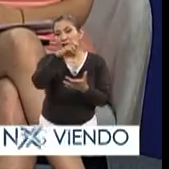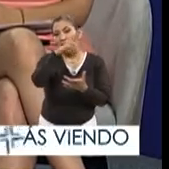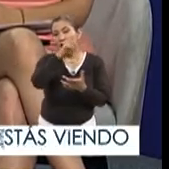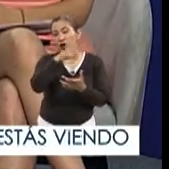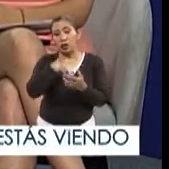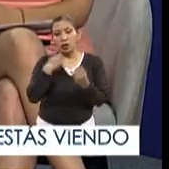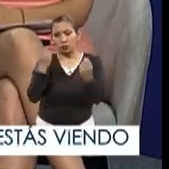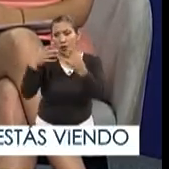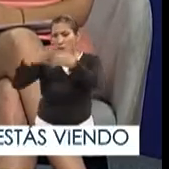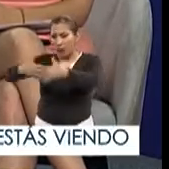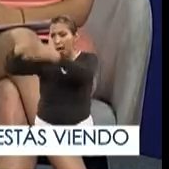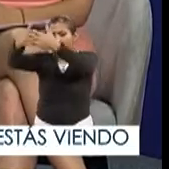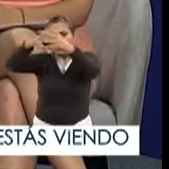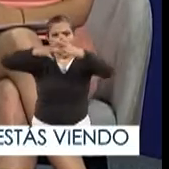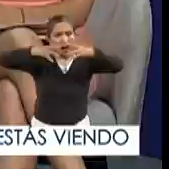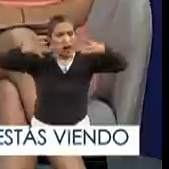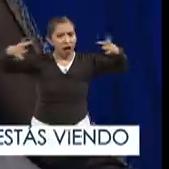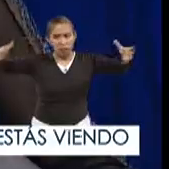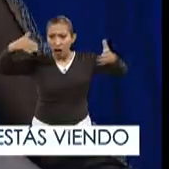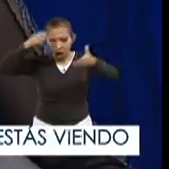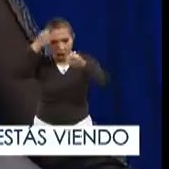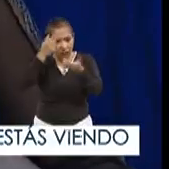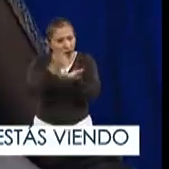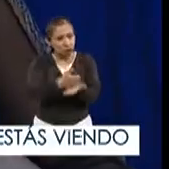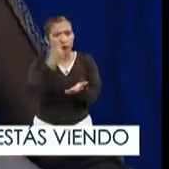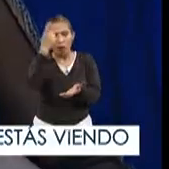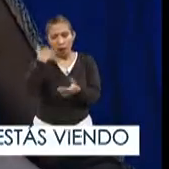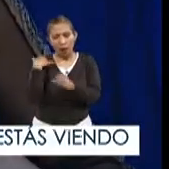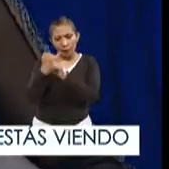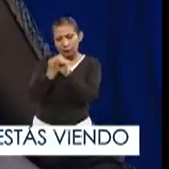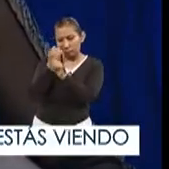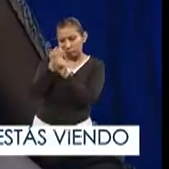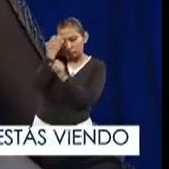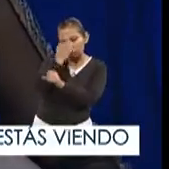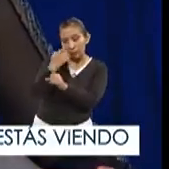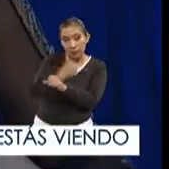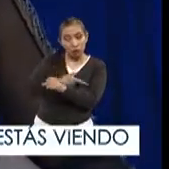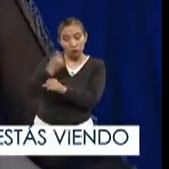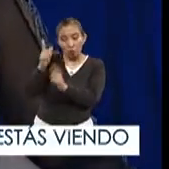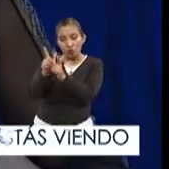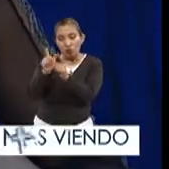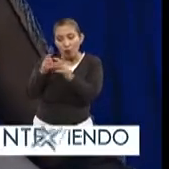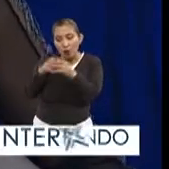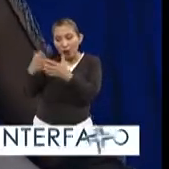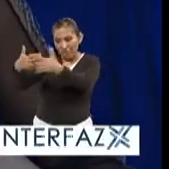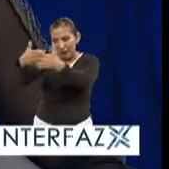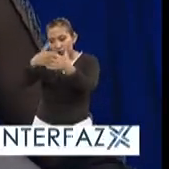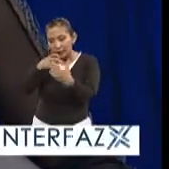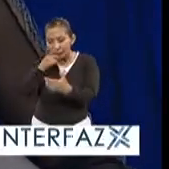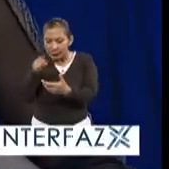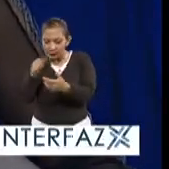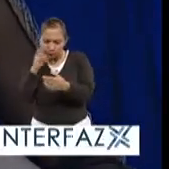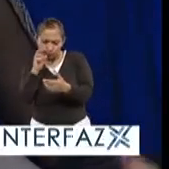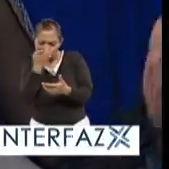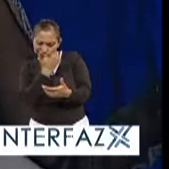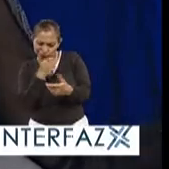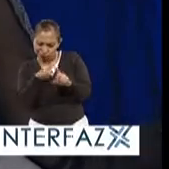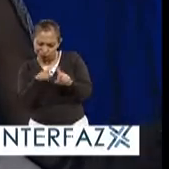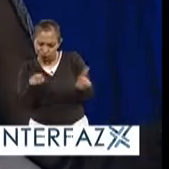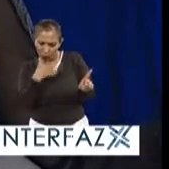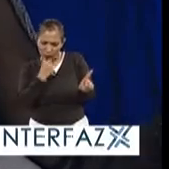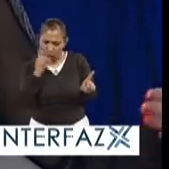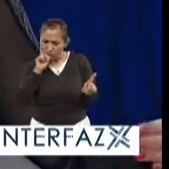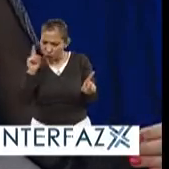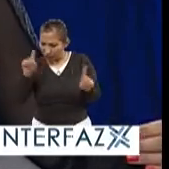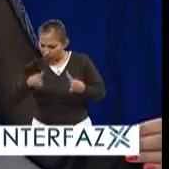también grandes empresas también nos han ayudado. Por ejemplo, hay un estudio que me encanta de un grupo de empresas en donde te dice la diferencia de un hombre y